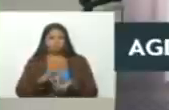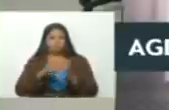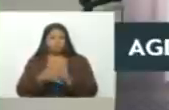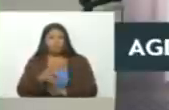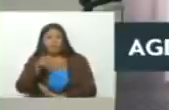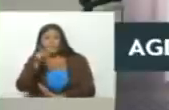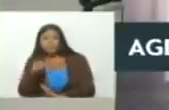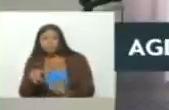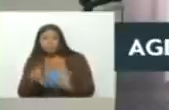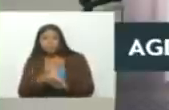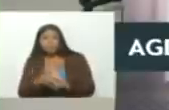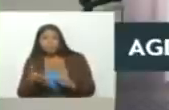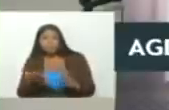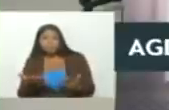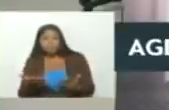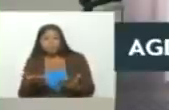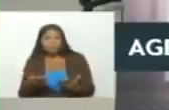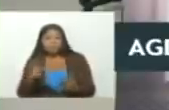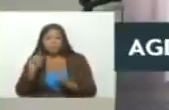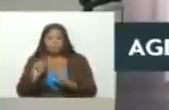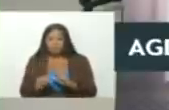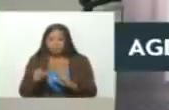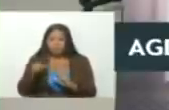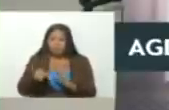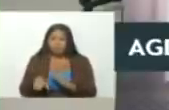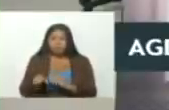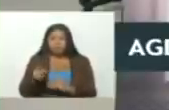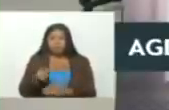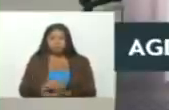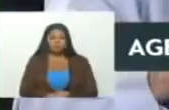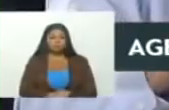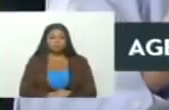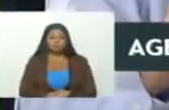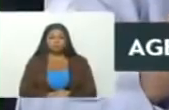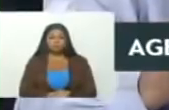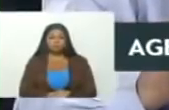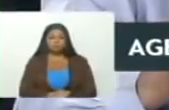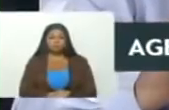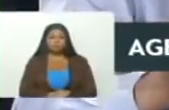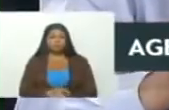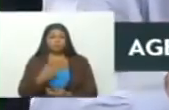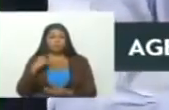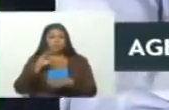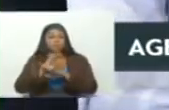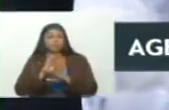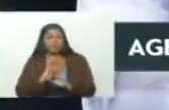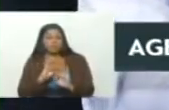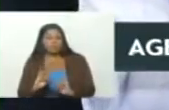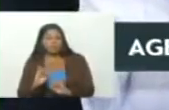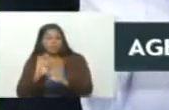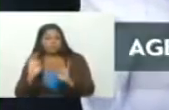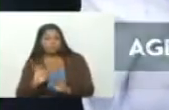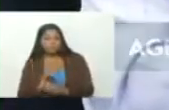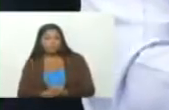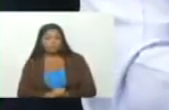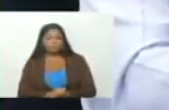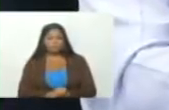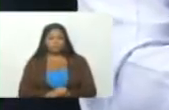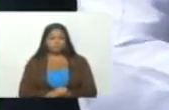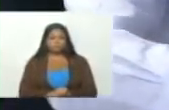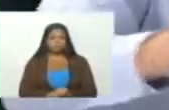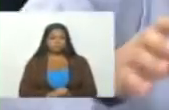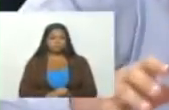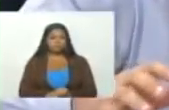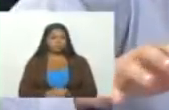las personas de bajos recursos están protegidas por eso. Ahora, tú vas a una cadena de